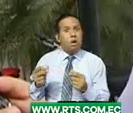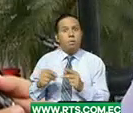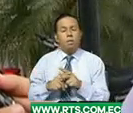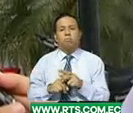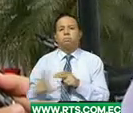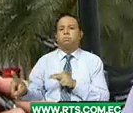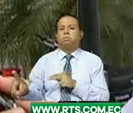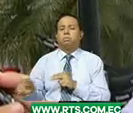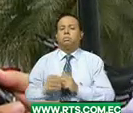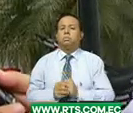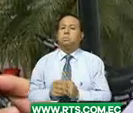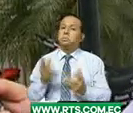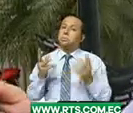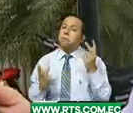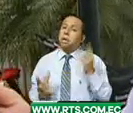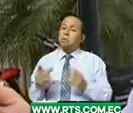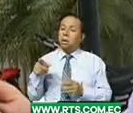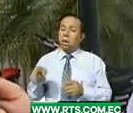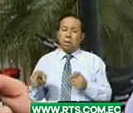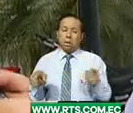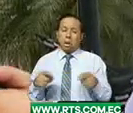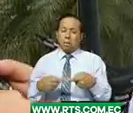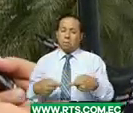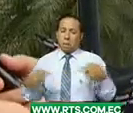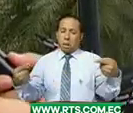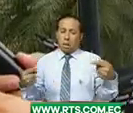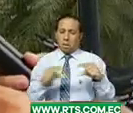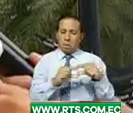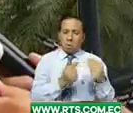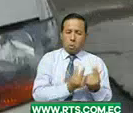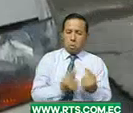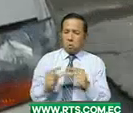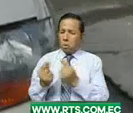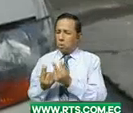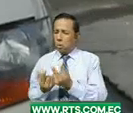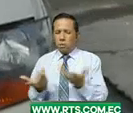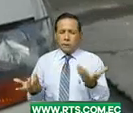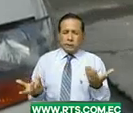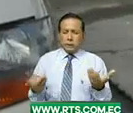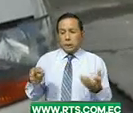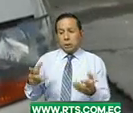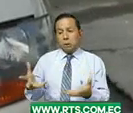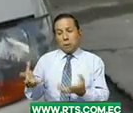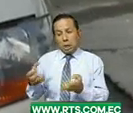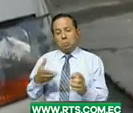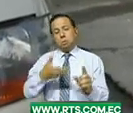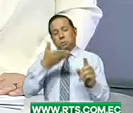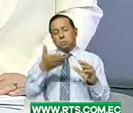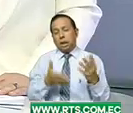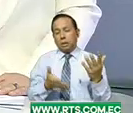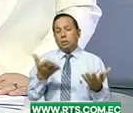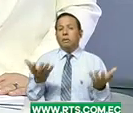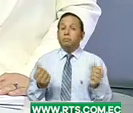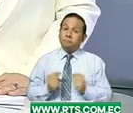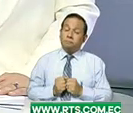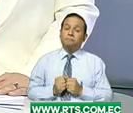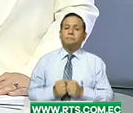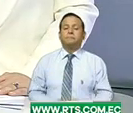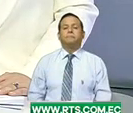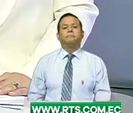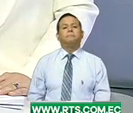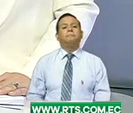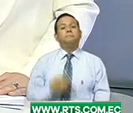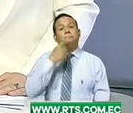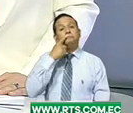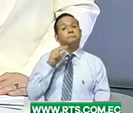puede tratar tal vez de un posible ajuste de cuentas de algún evento anterior. Informó Julio César Saona. Dos